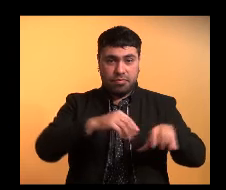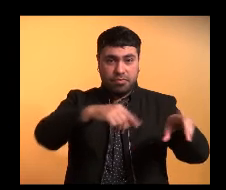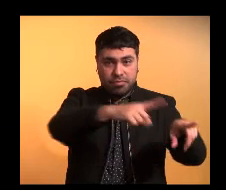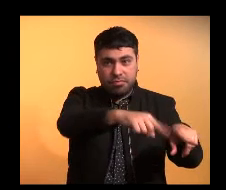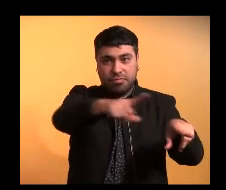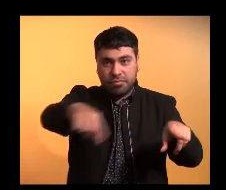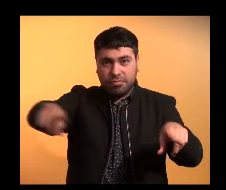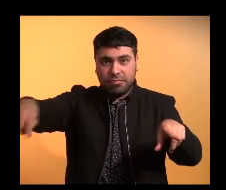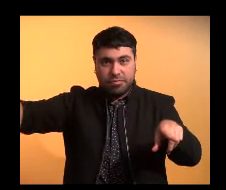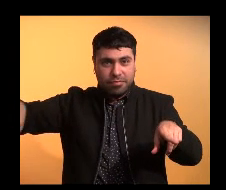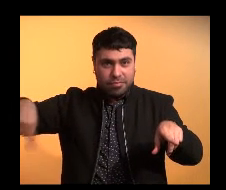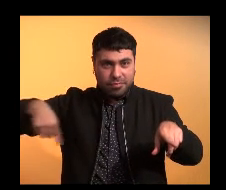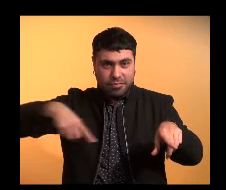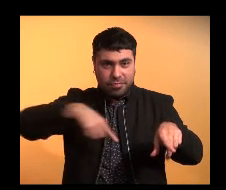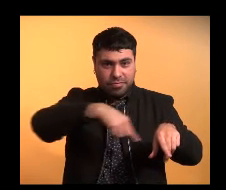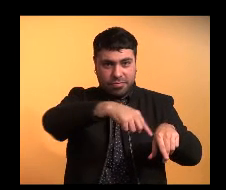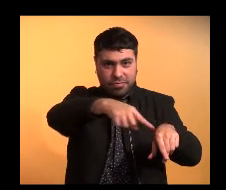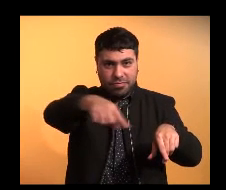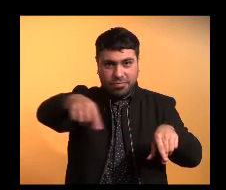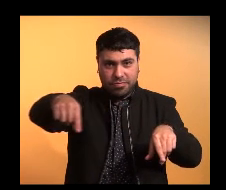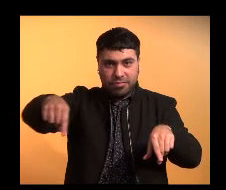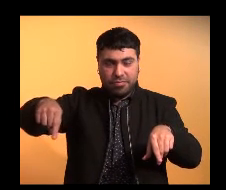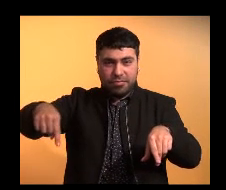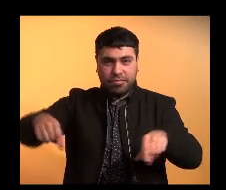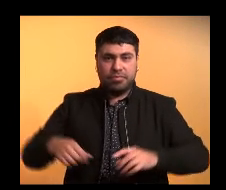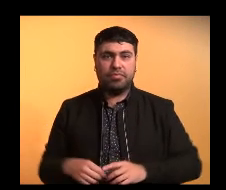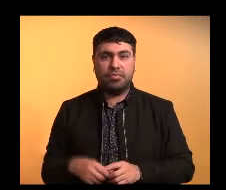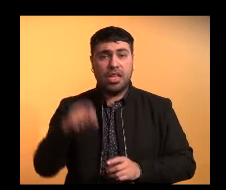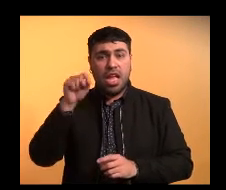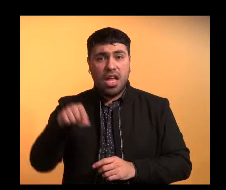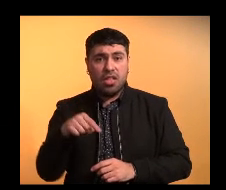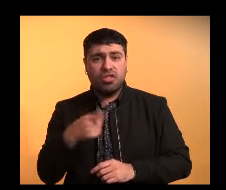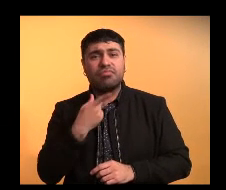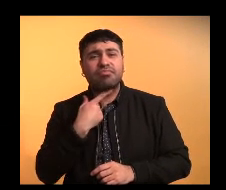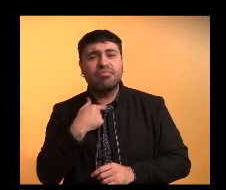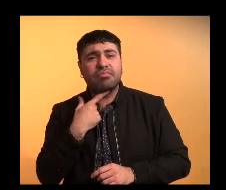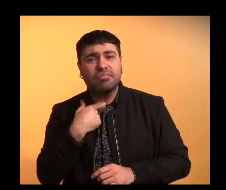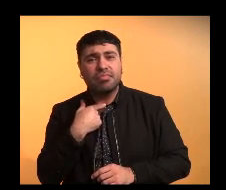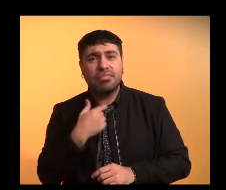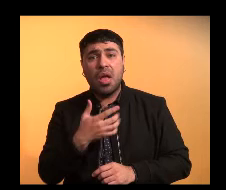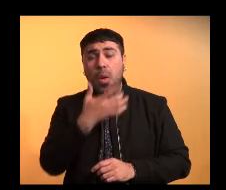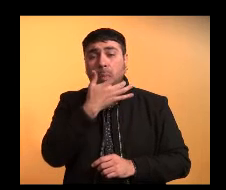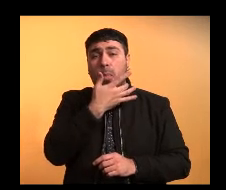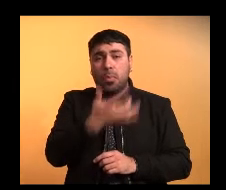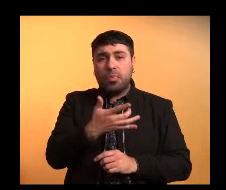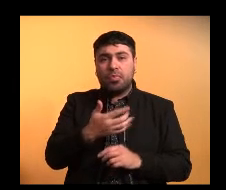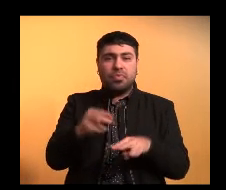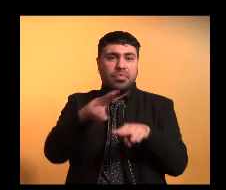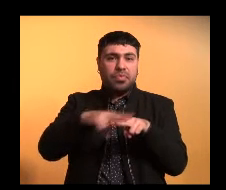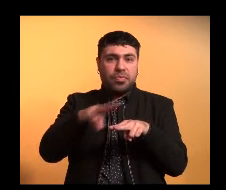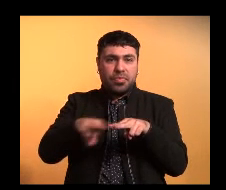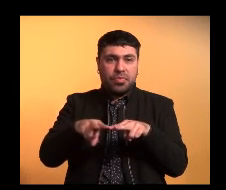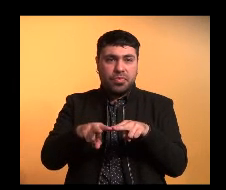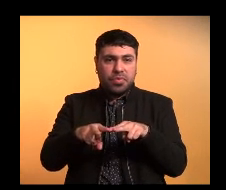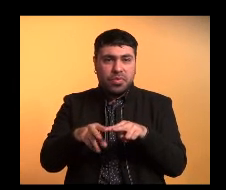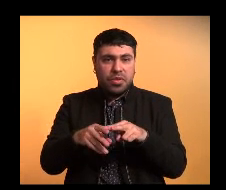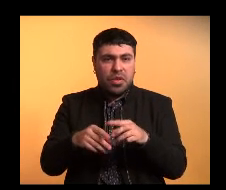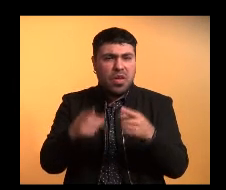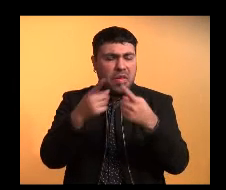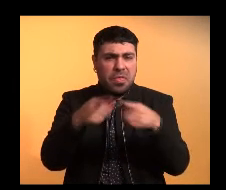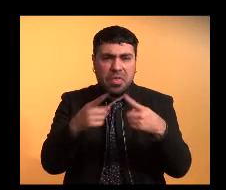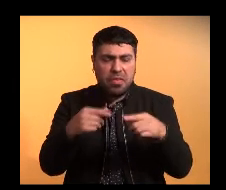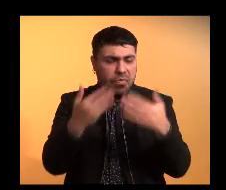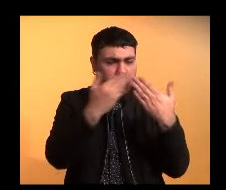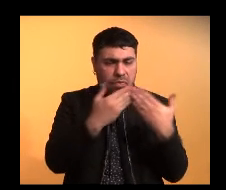De hecho, lo que se hizo además en ese artículo fue bien interesante porque se hicieron unos modelos matemáticos y oceanográficos para